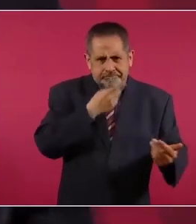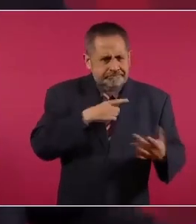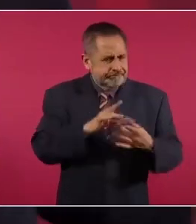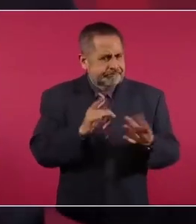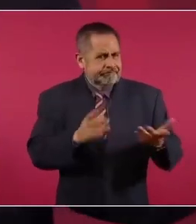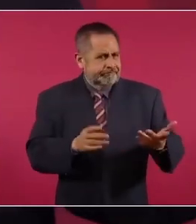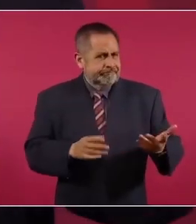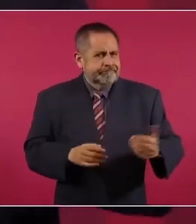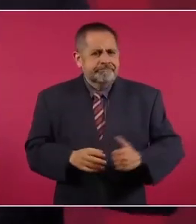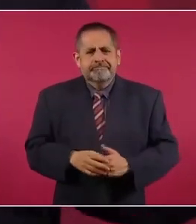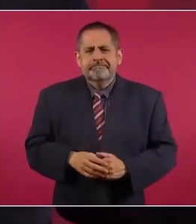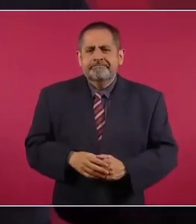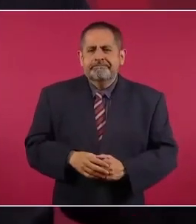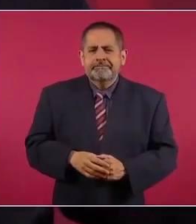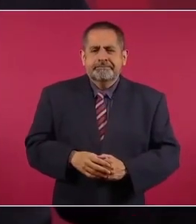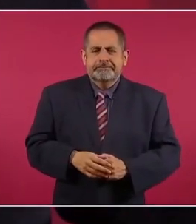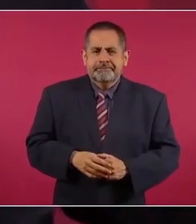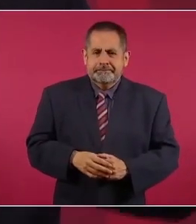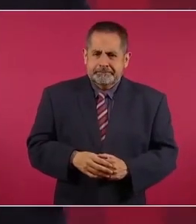cuando